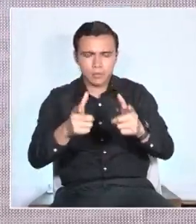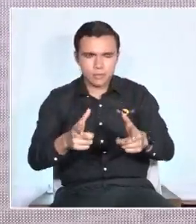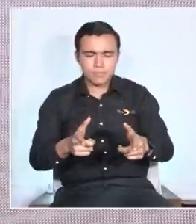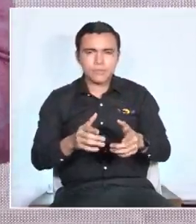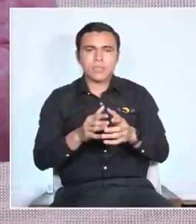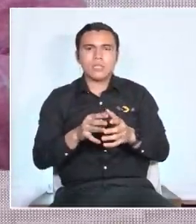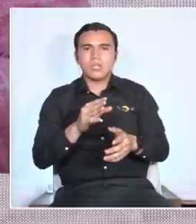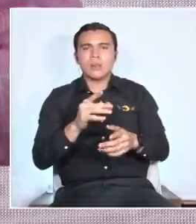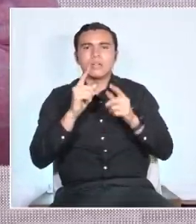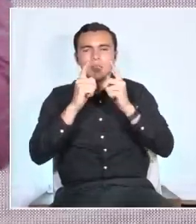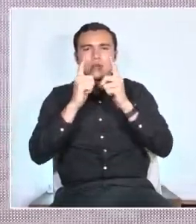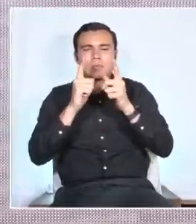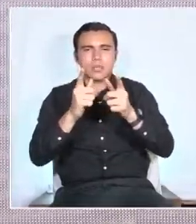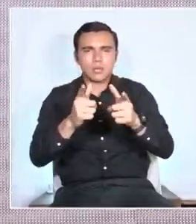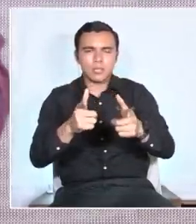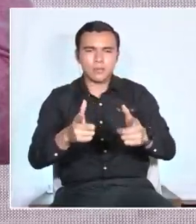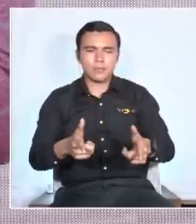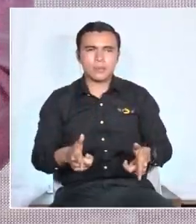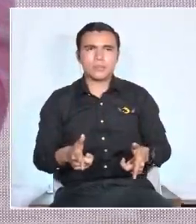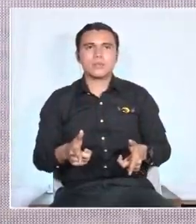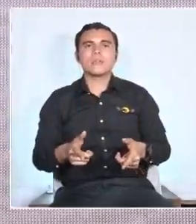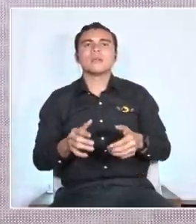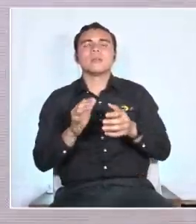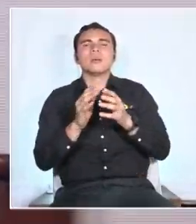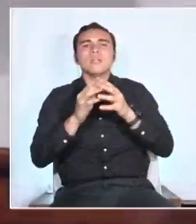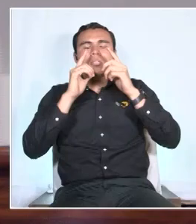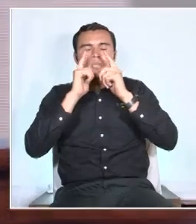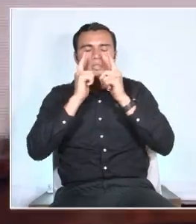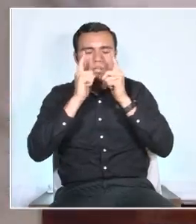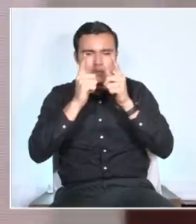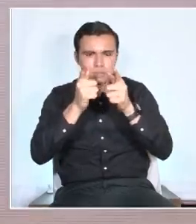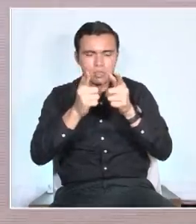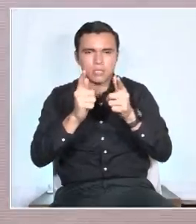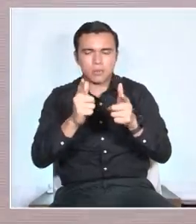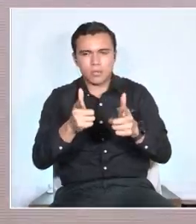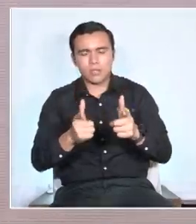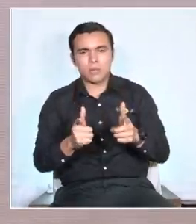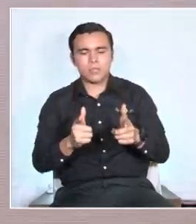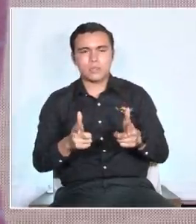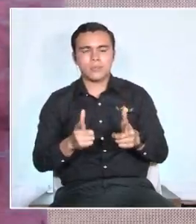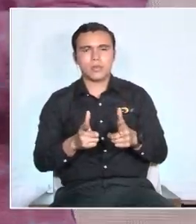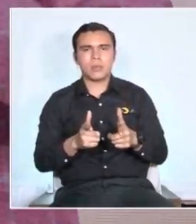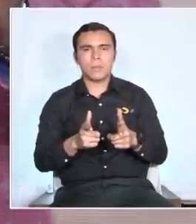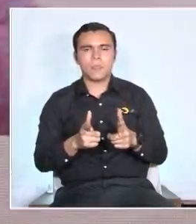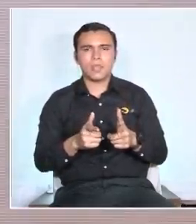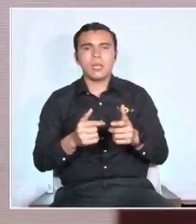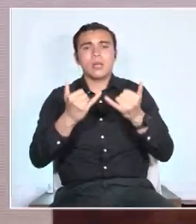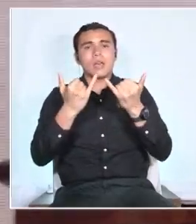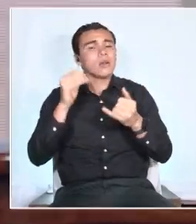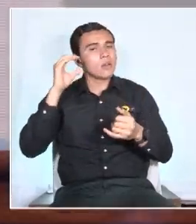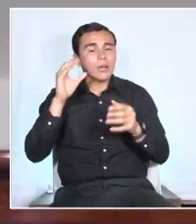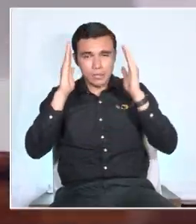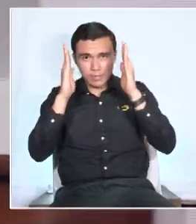Rebekiyama. Y Yamasondo Rabakande Rebakaya. Y Kato Rabakiyama Sanderebeki. Ahora escucha